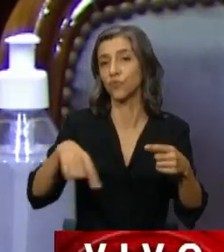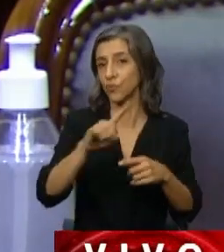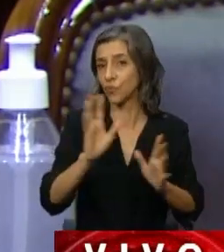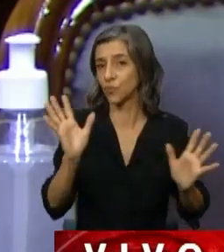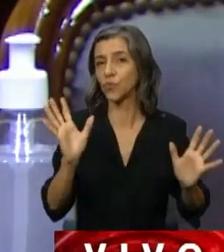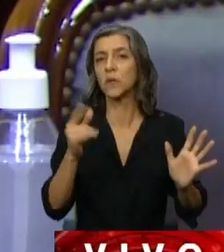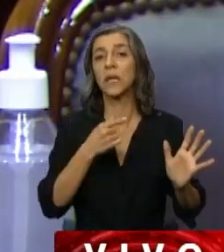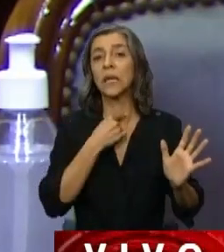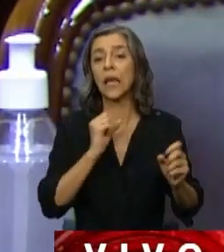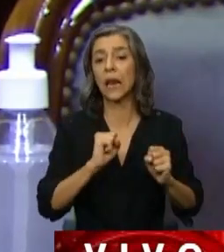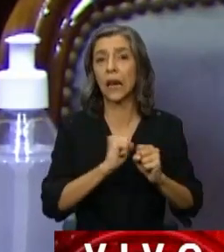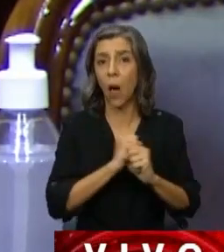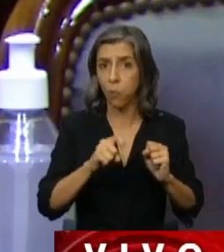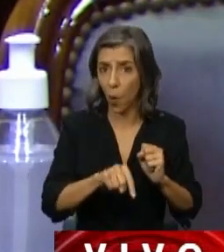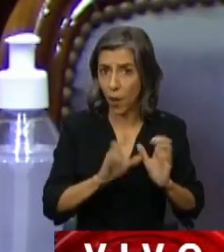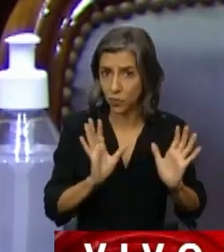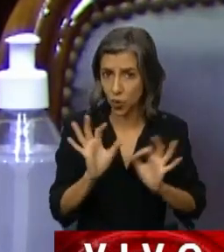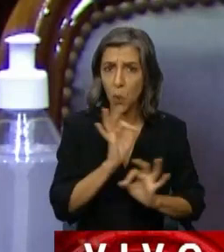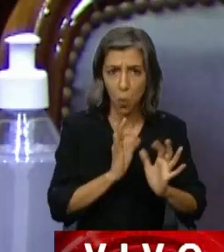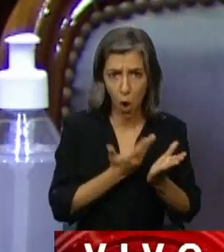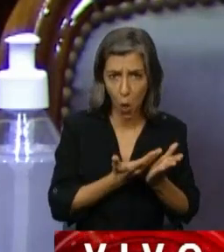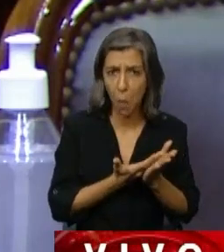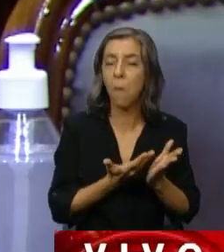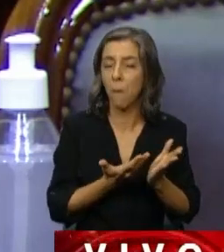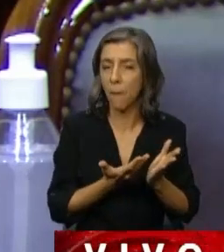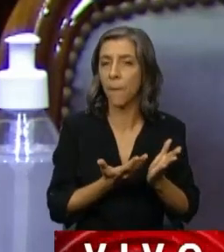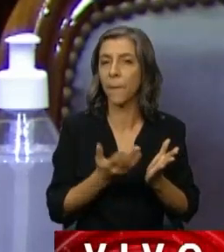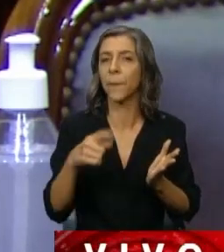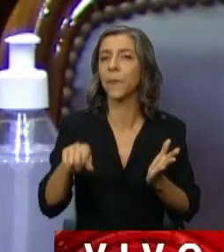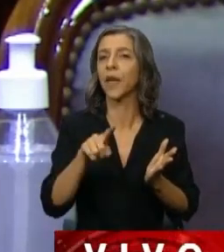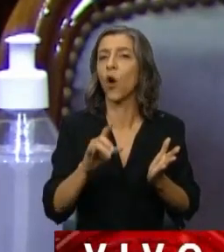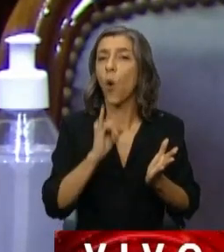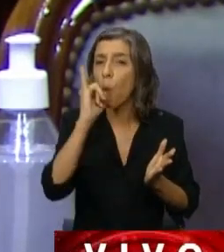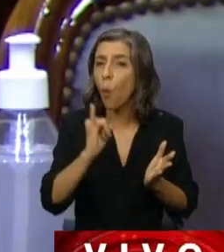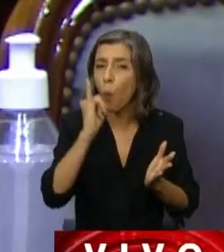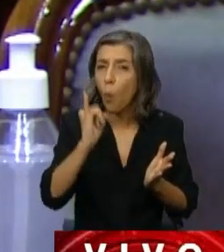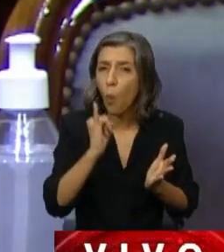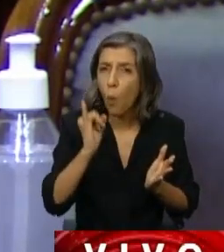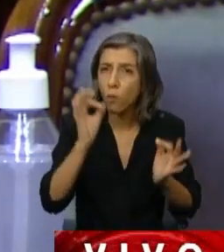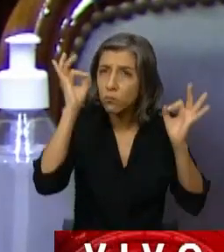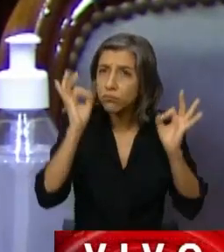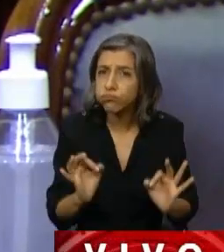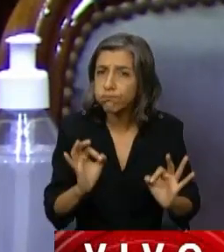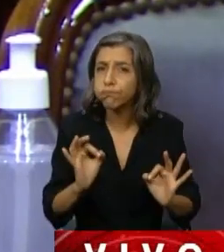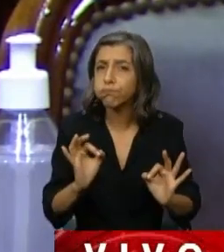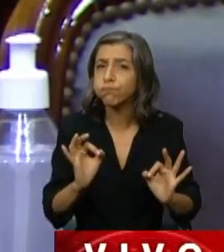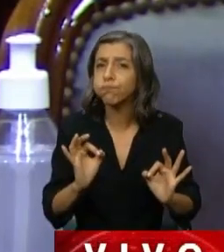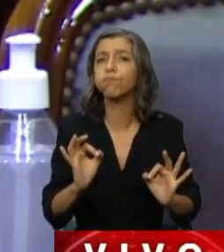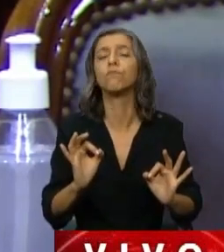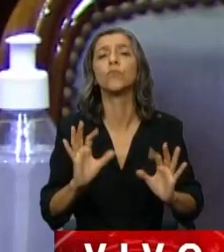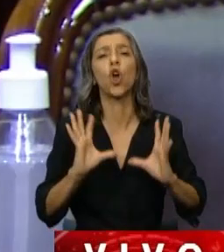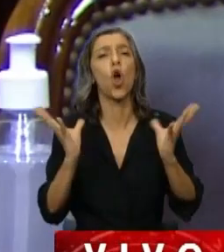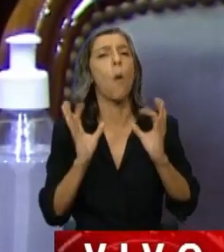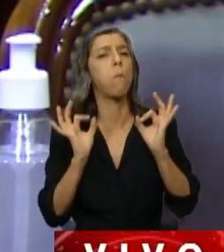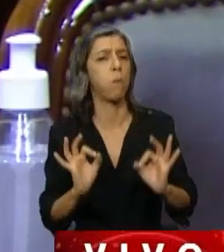a probar no cuenta como debiera indispensablemente con el consenso de las fuerzas